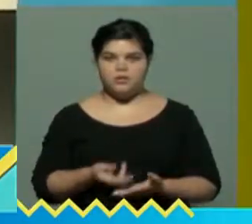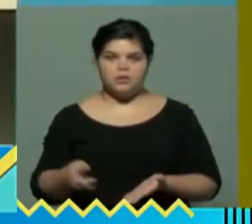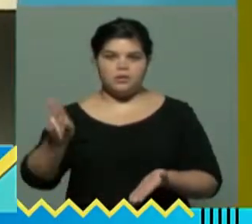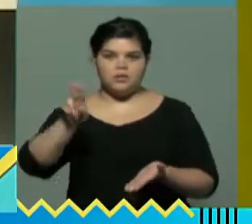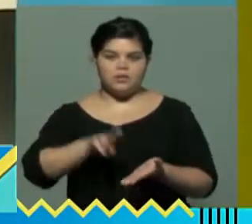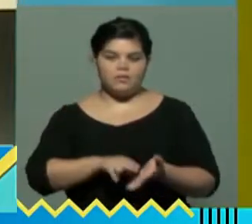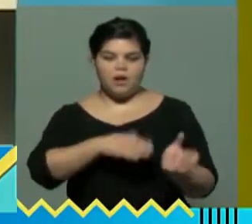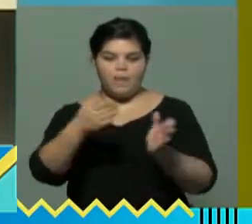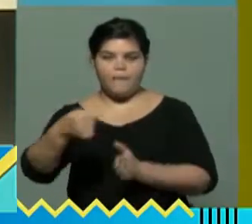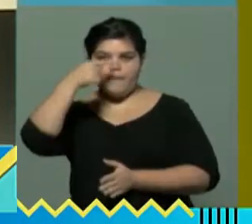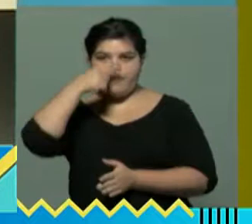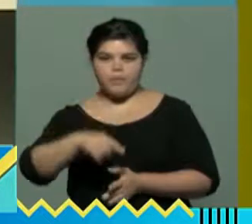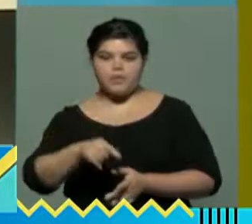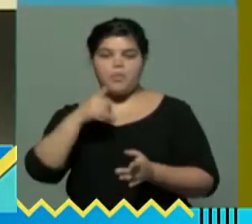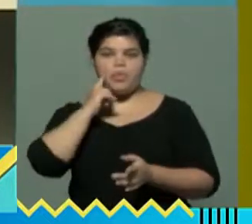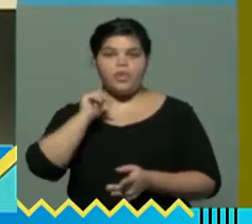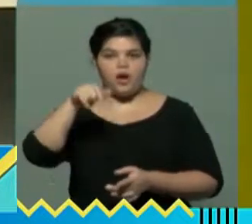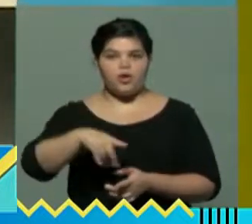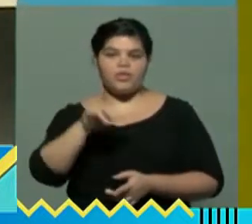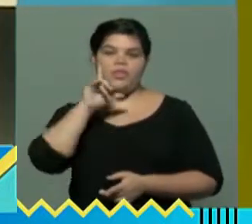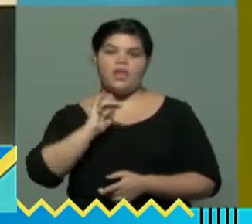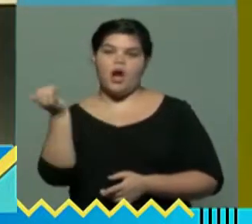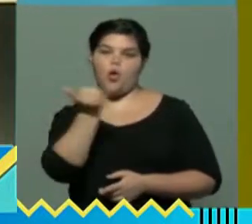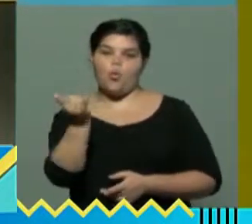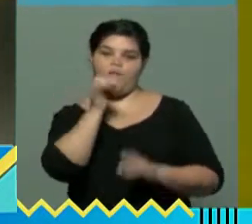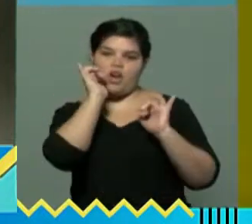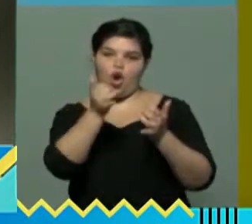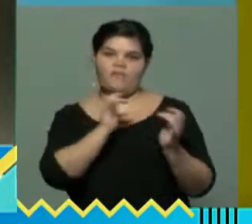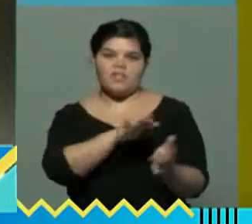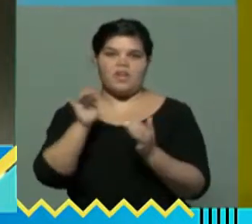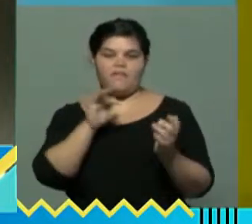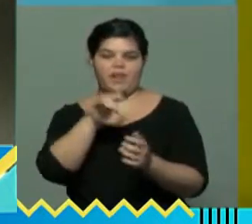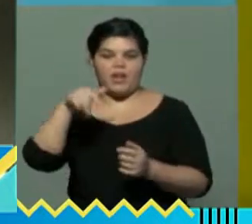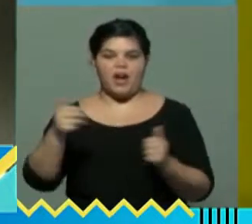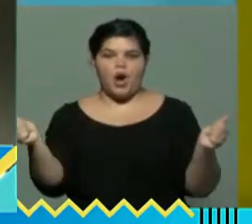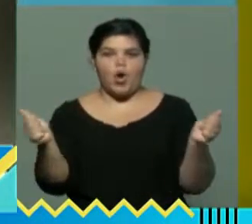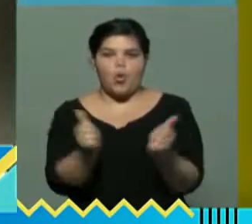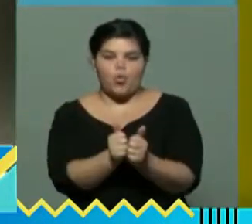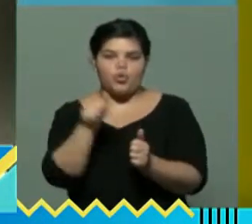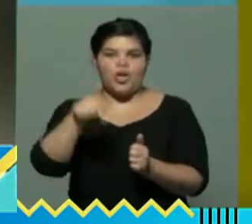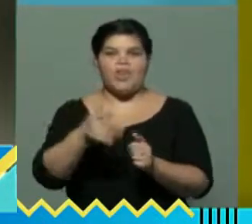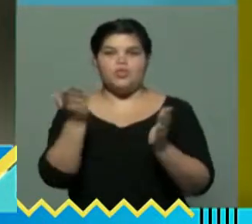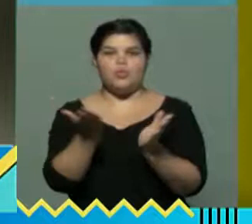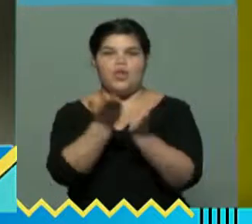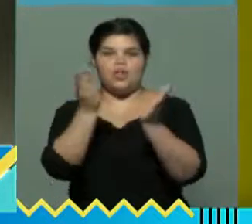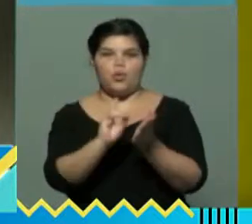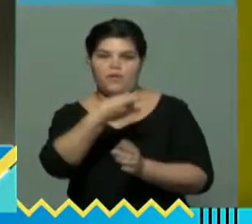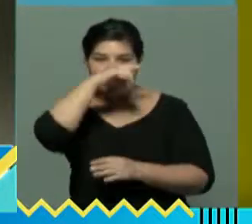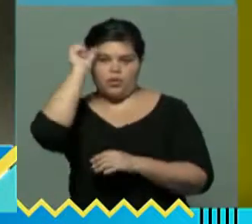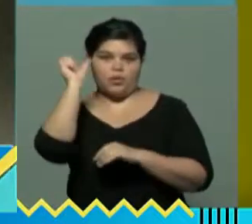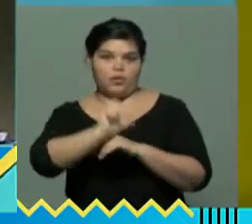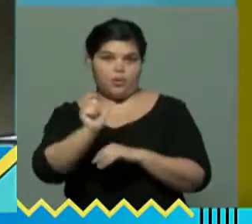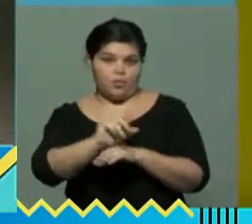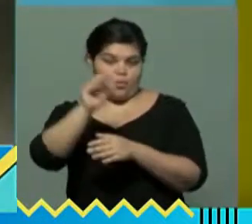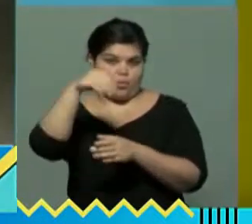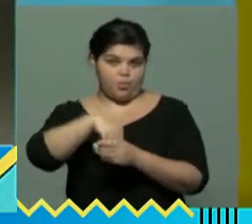Regresamos al último bloque del día de hoy, de este jueves, Debate Joven. Nos acompañan estudiantes universitarios de nuestra casa de estudios y